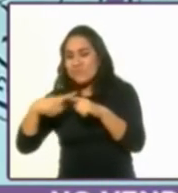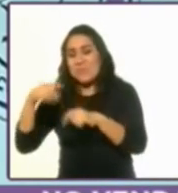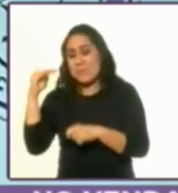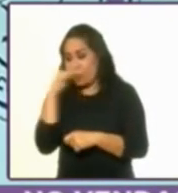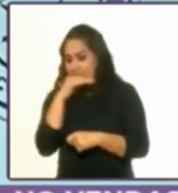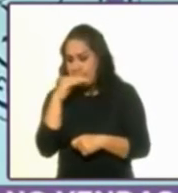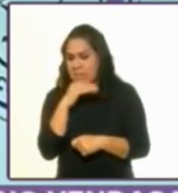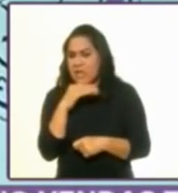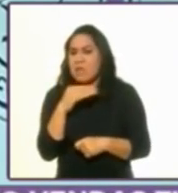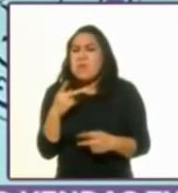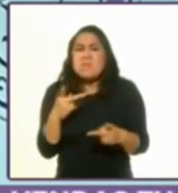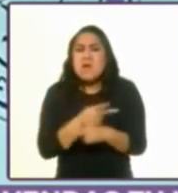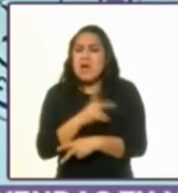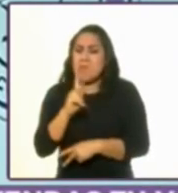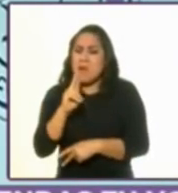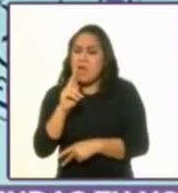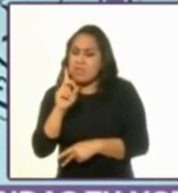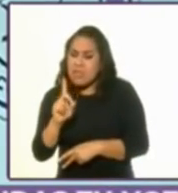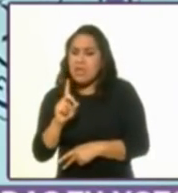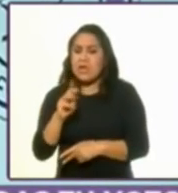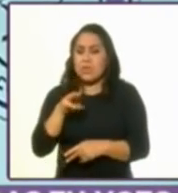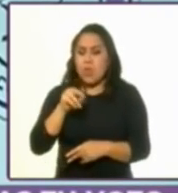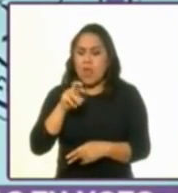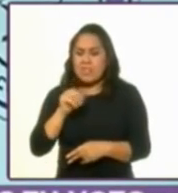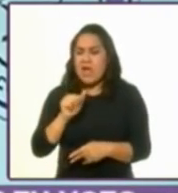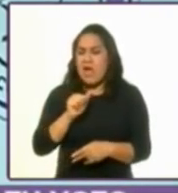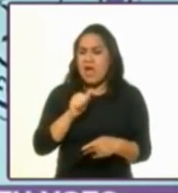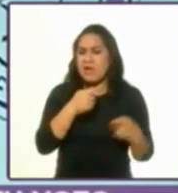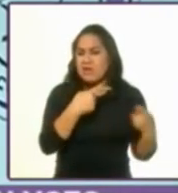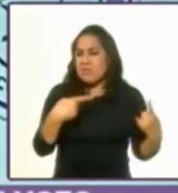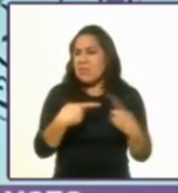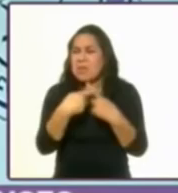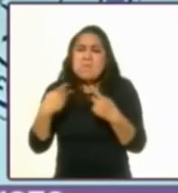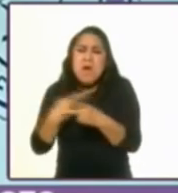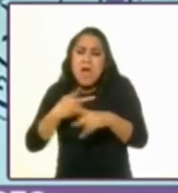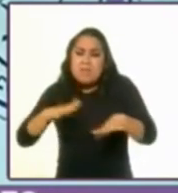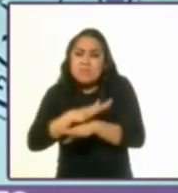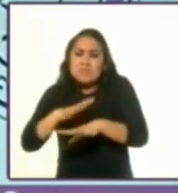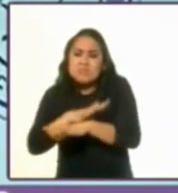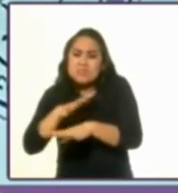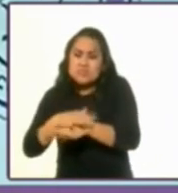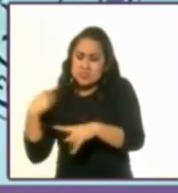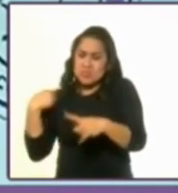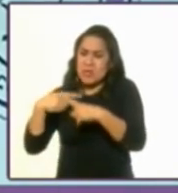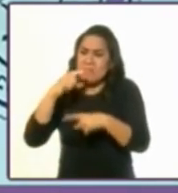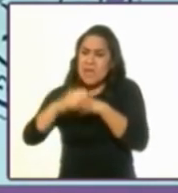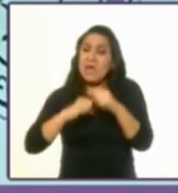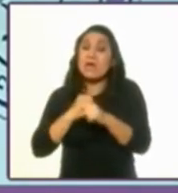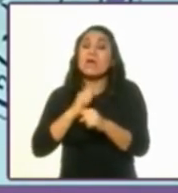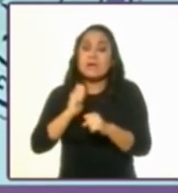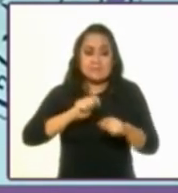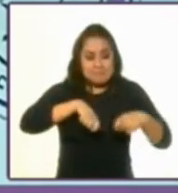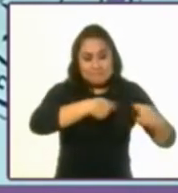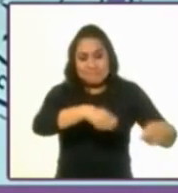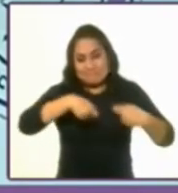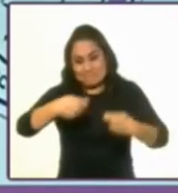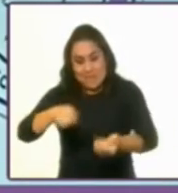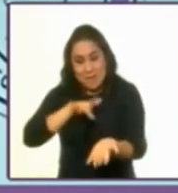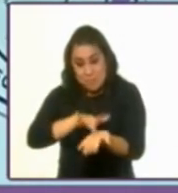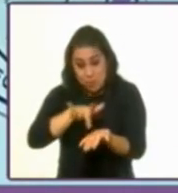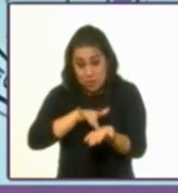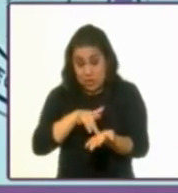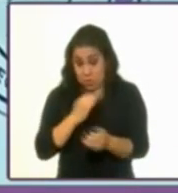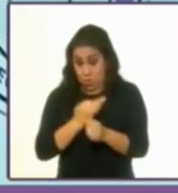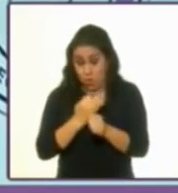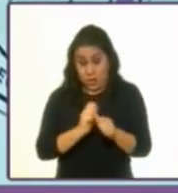desvirtuado el perredé y morena en estos últimos 20 años el otorgamiento de los apoyos el otorgamiento de los apoyos